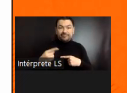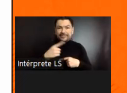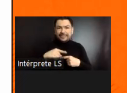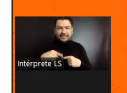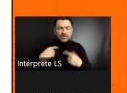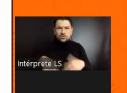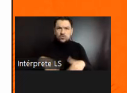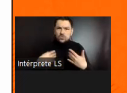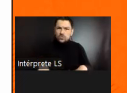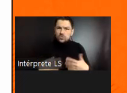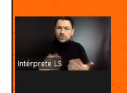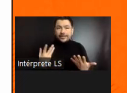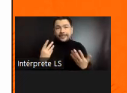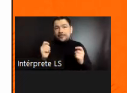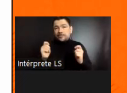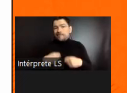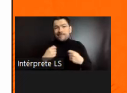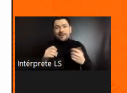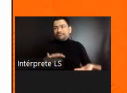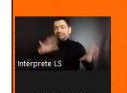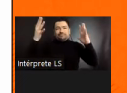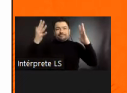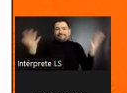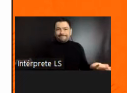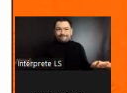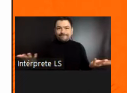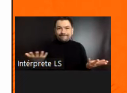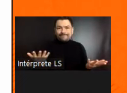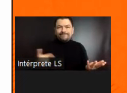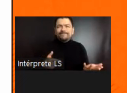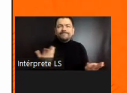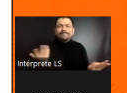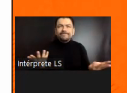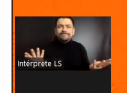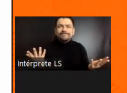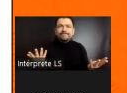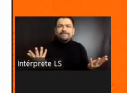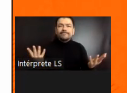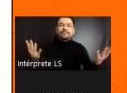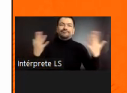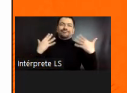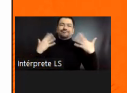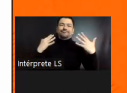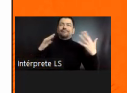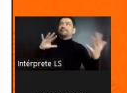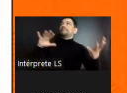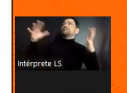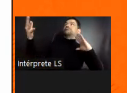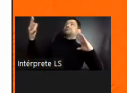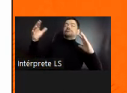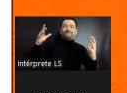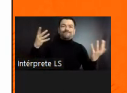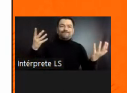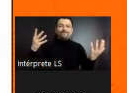naturales y aún con más frecuencia debido a cambio climático. Y no es el